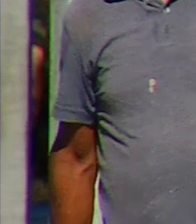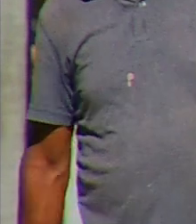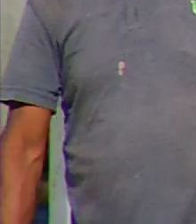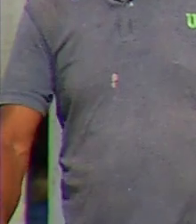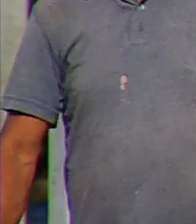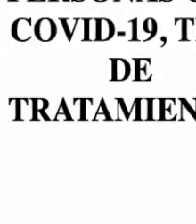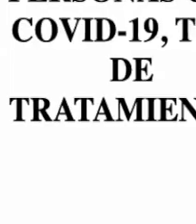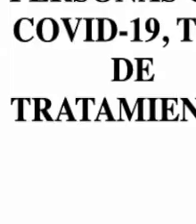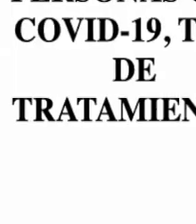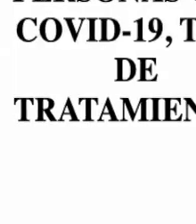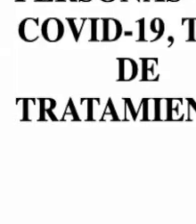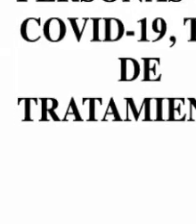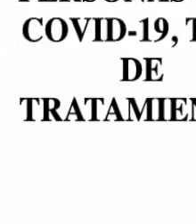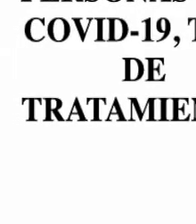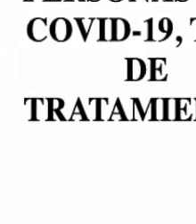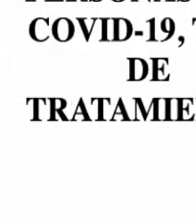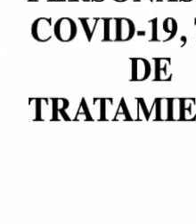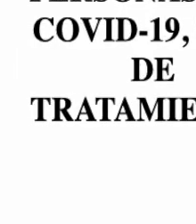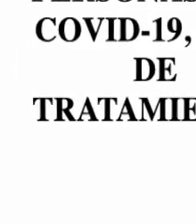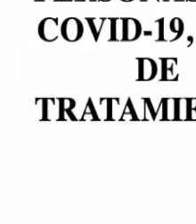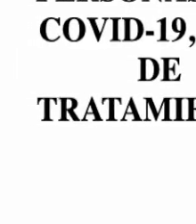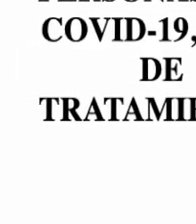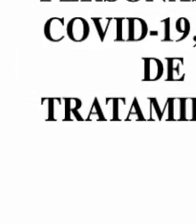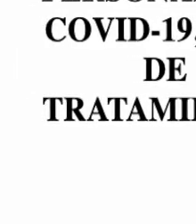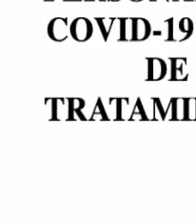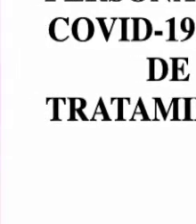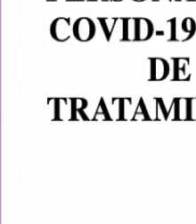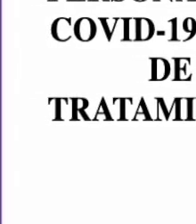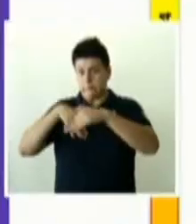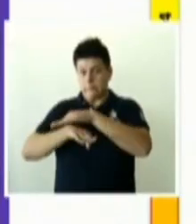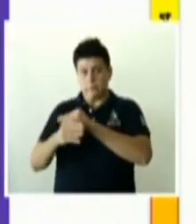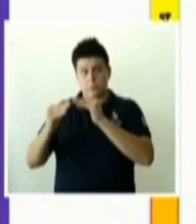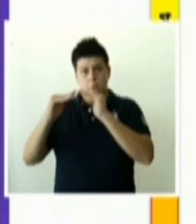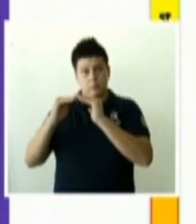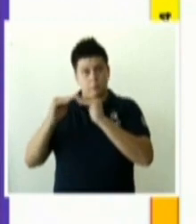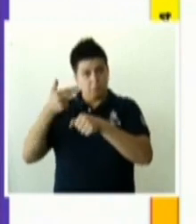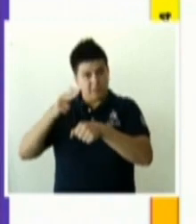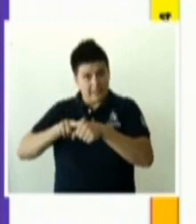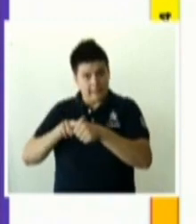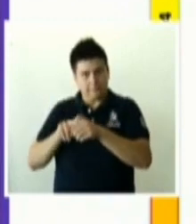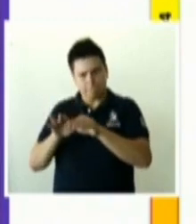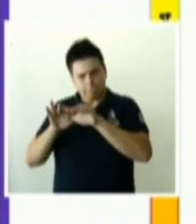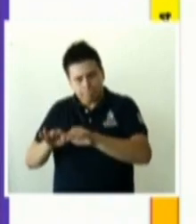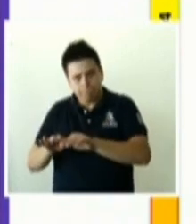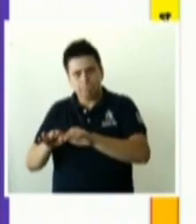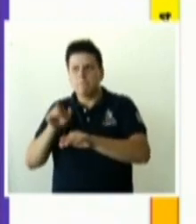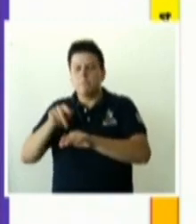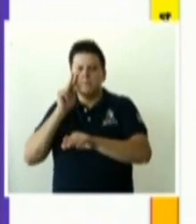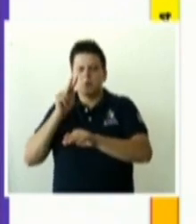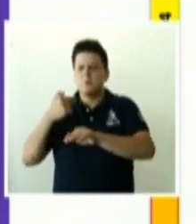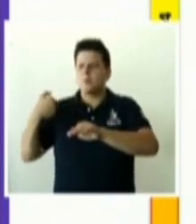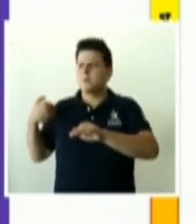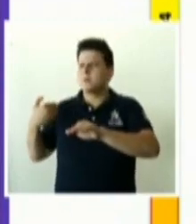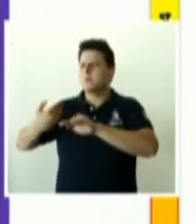en sus hogares y el 19 por ciento reciben atención hospitalaria hoy tenemos también varias semanas que